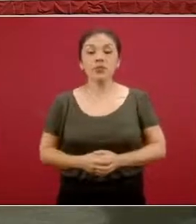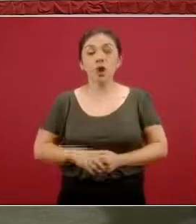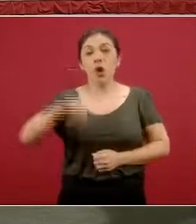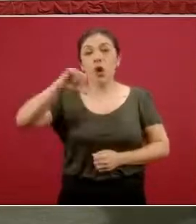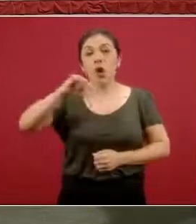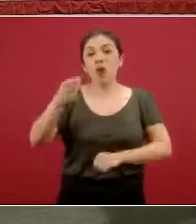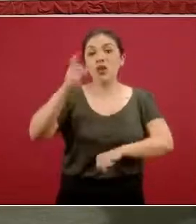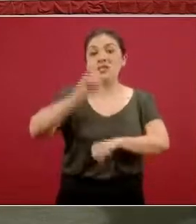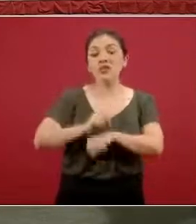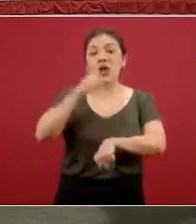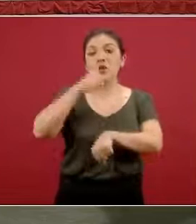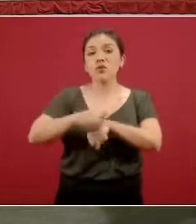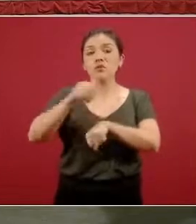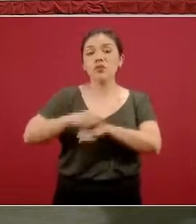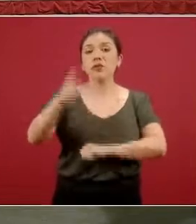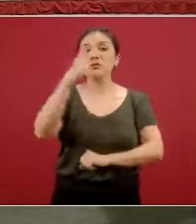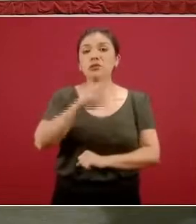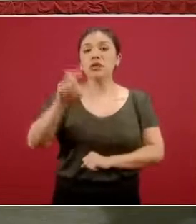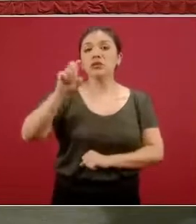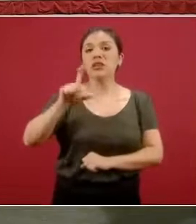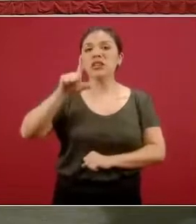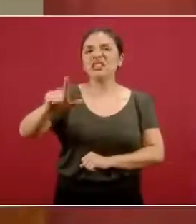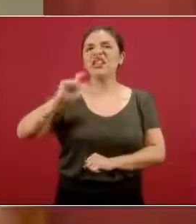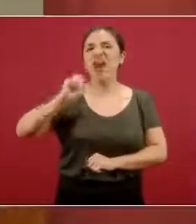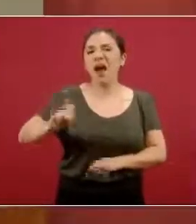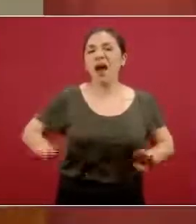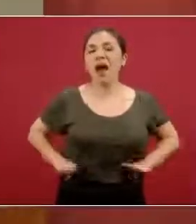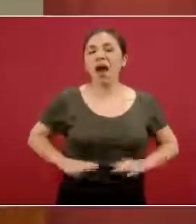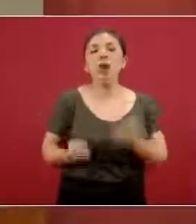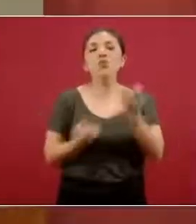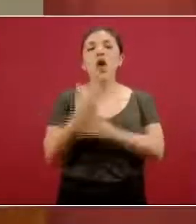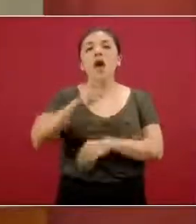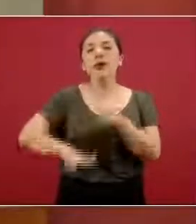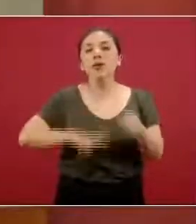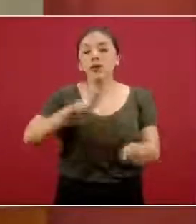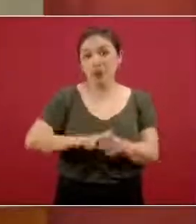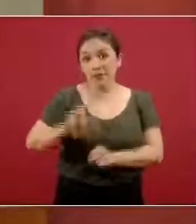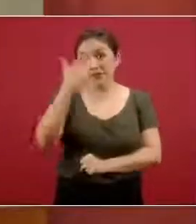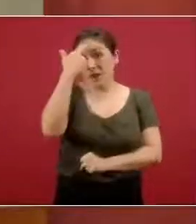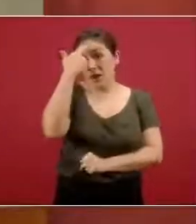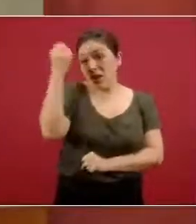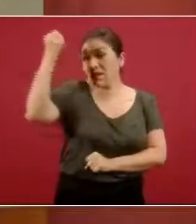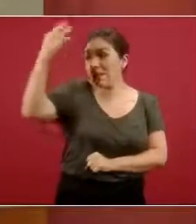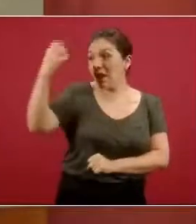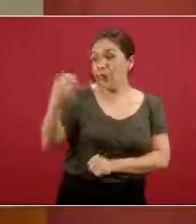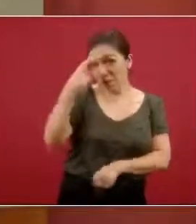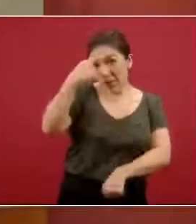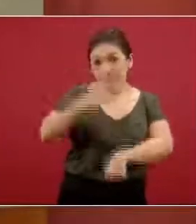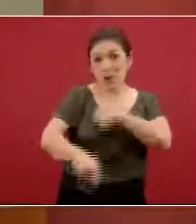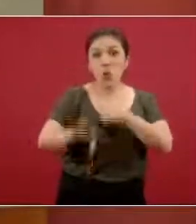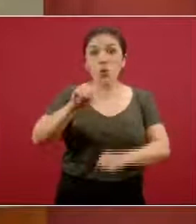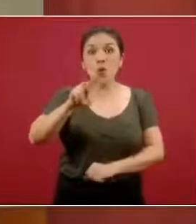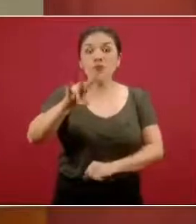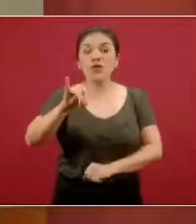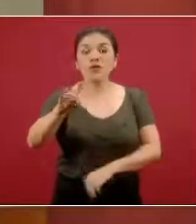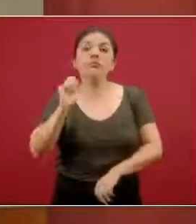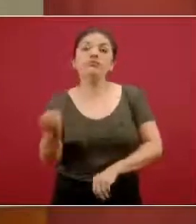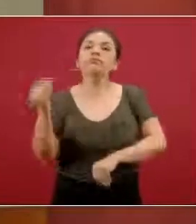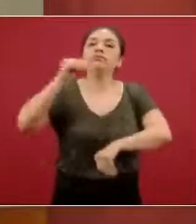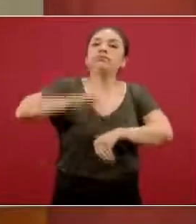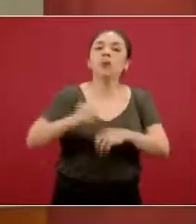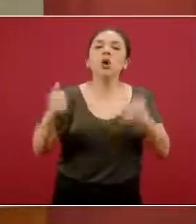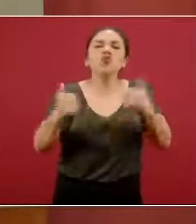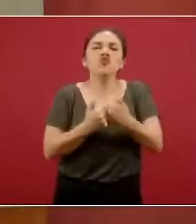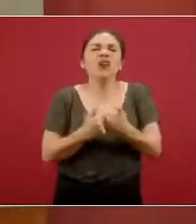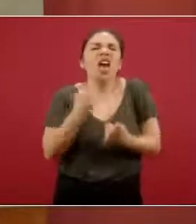número 137 también de la nueva normalidad. Recordemos que el semáforo de riesgo COVID se implementa con